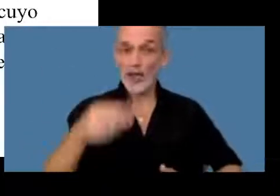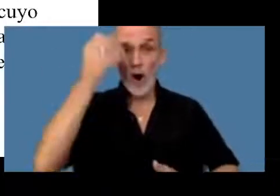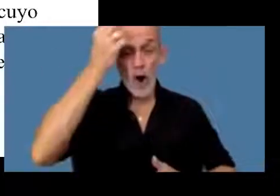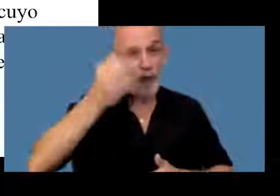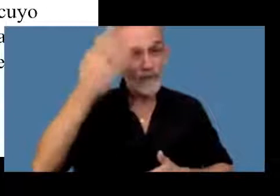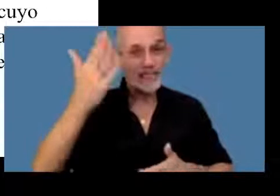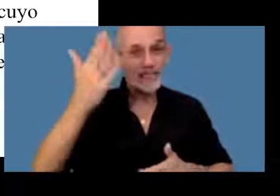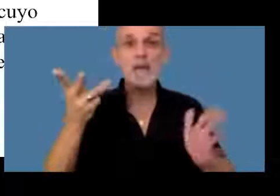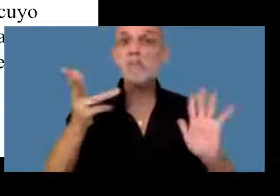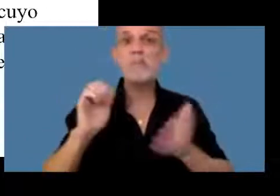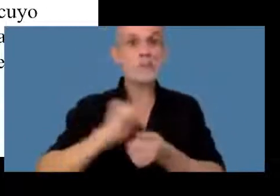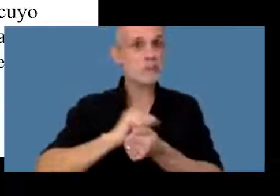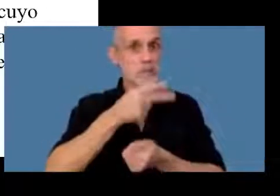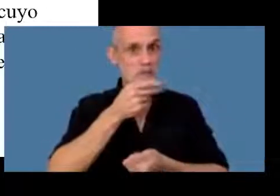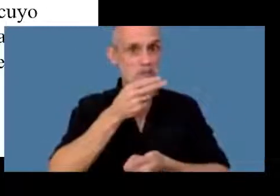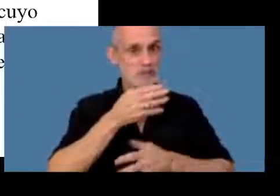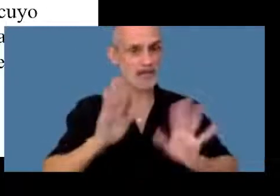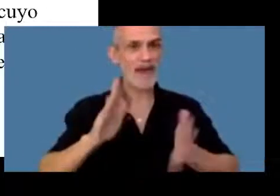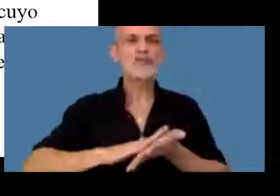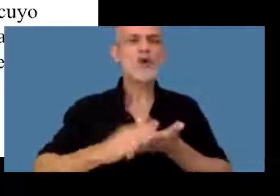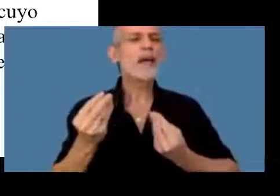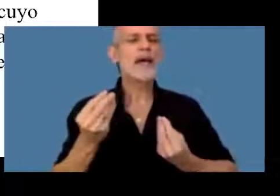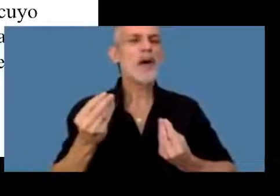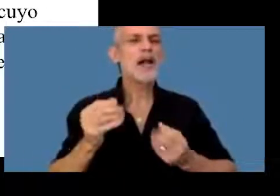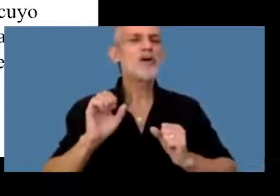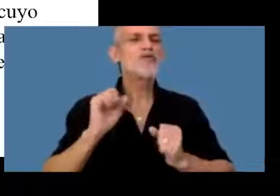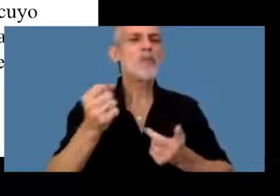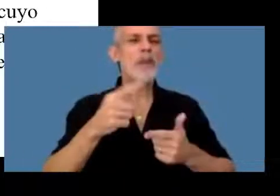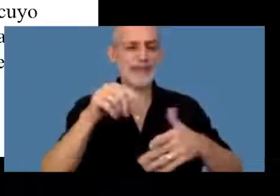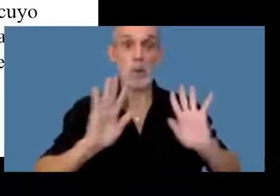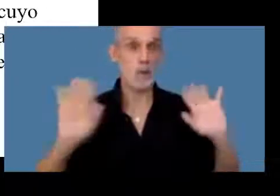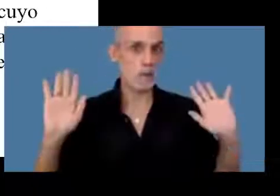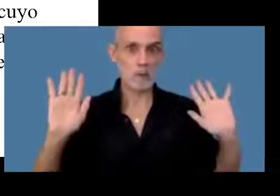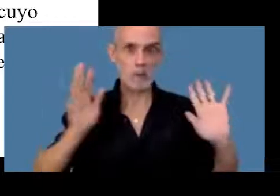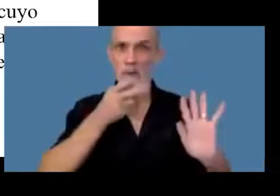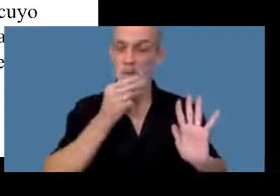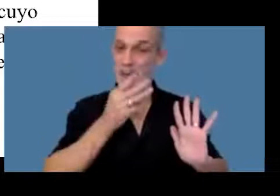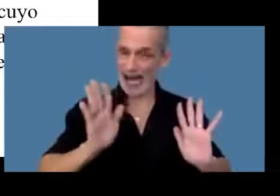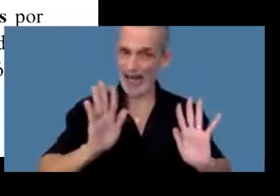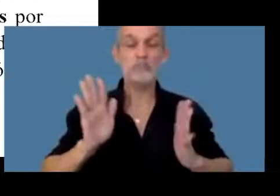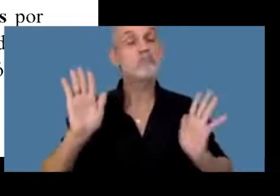nada publicado que establezca que esta medida haya quedado sin efecto, ¿sí?